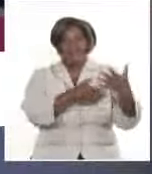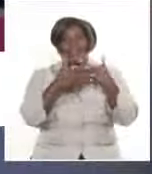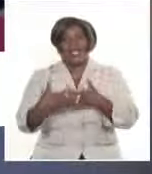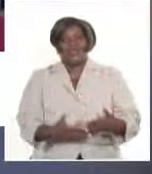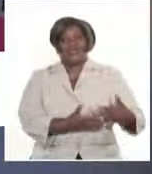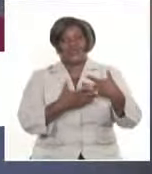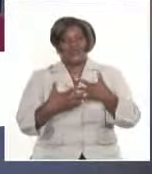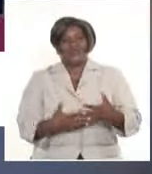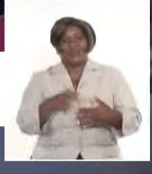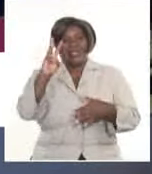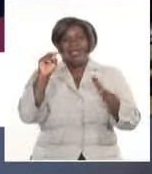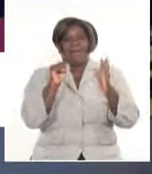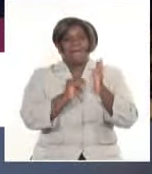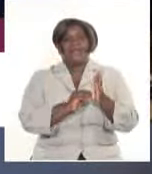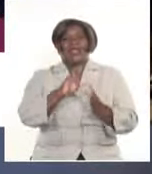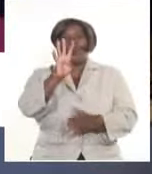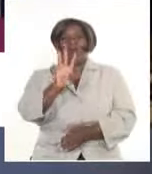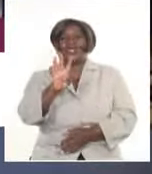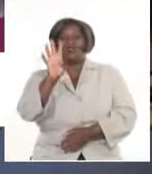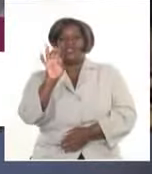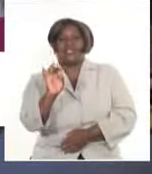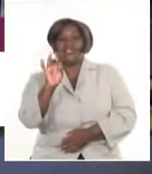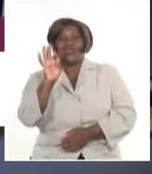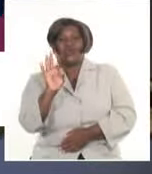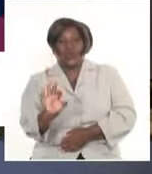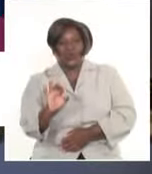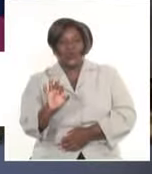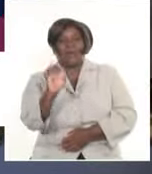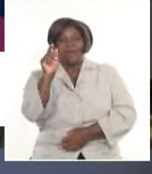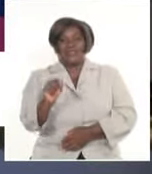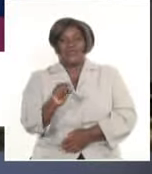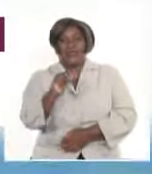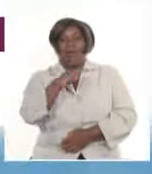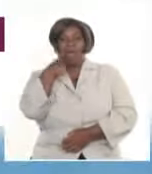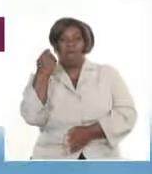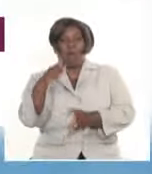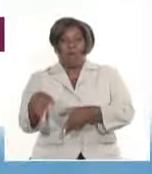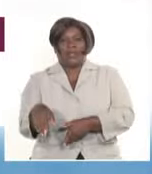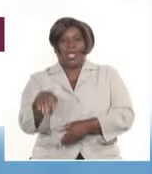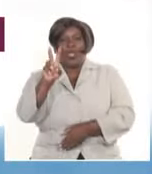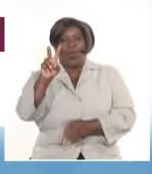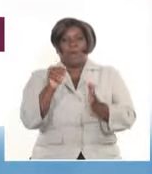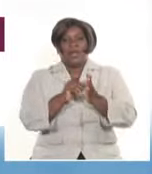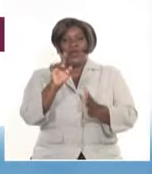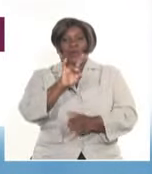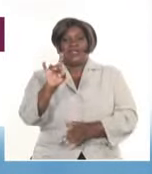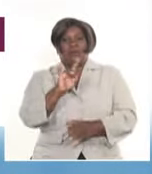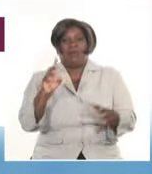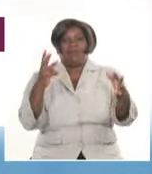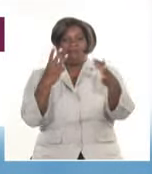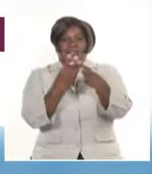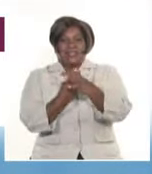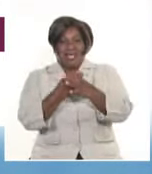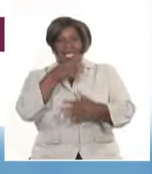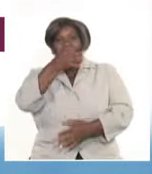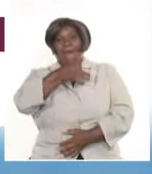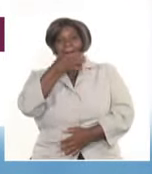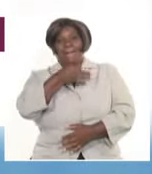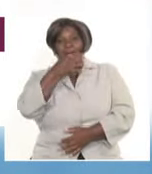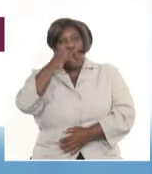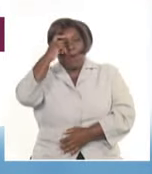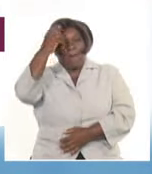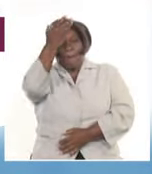con 3.478 personas asesinadas y 2.099 con discapacidad, detalló Rodríguez en su